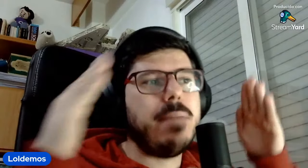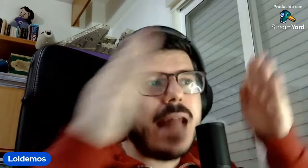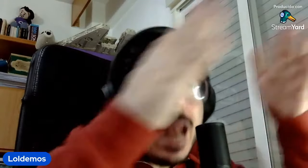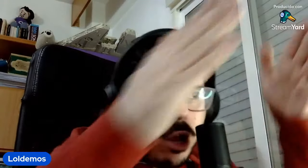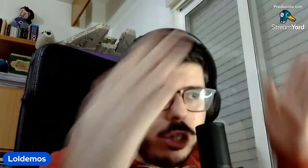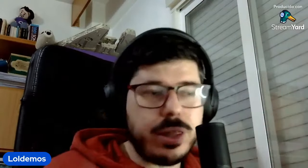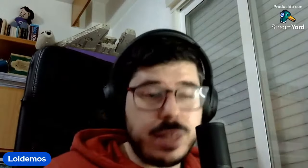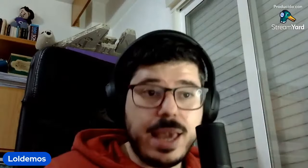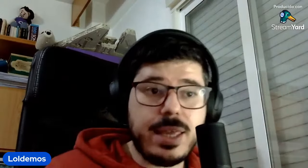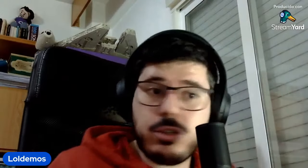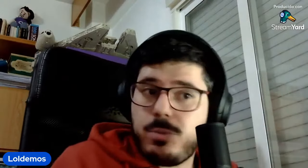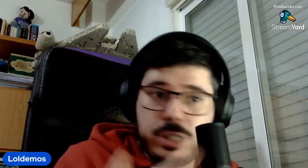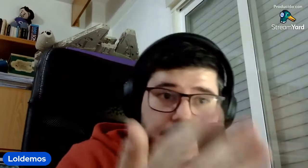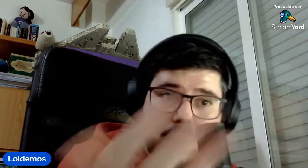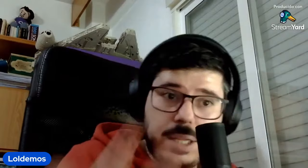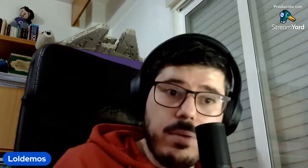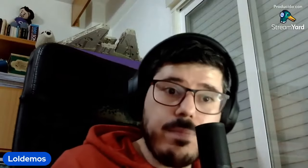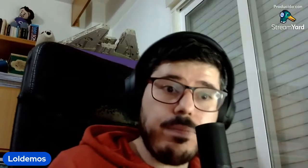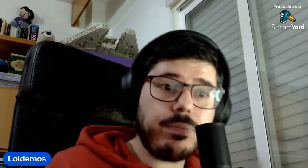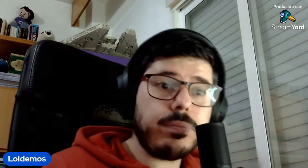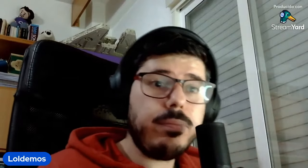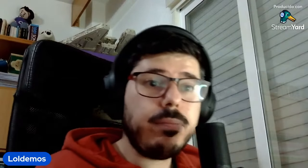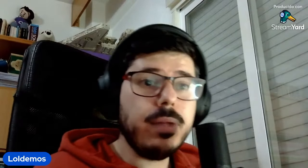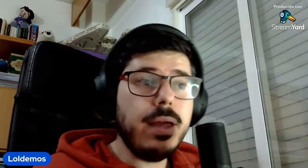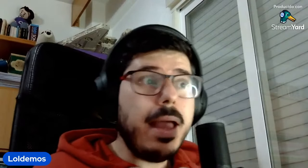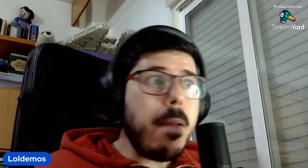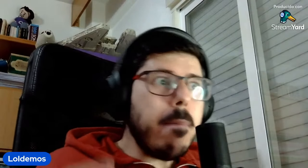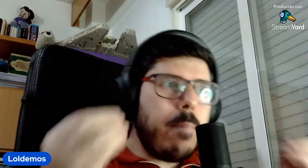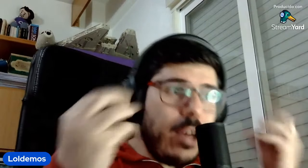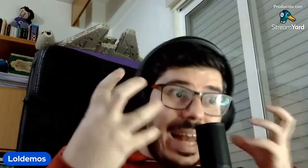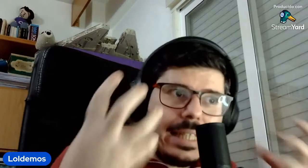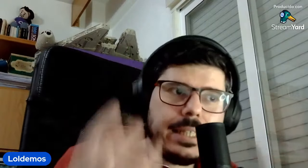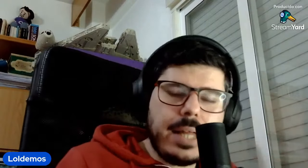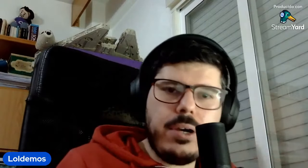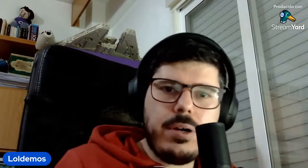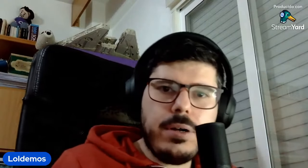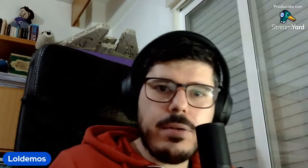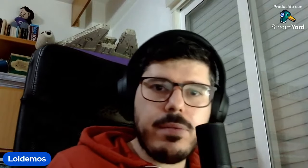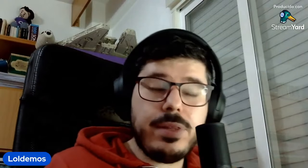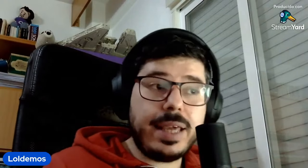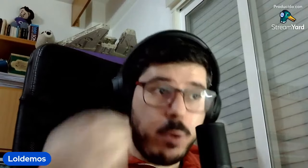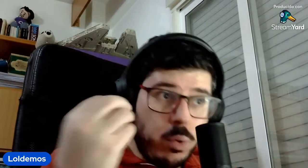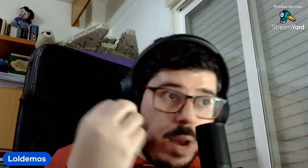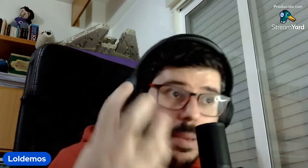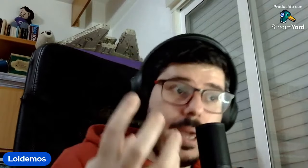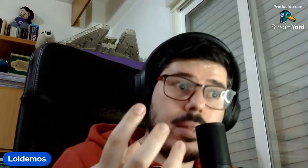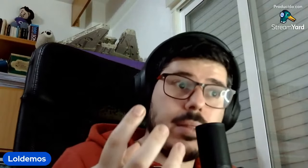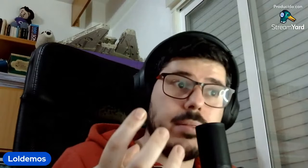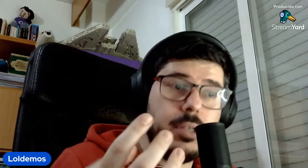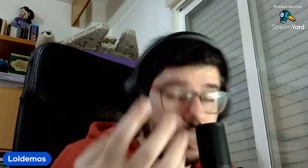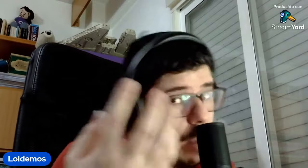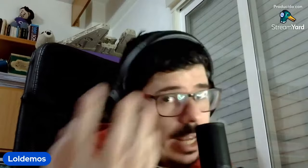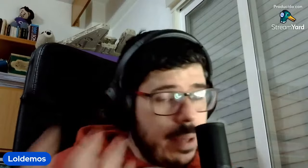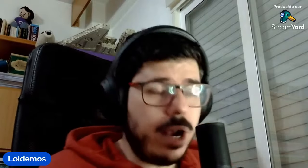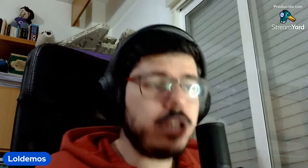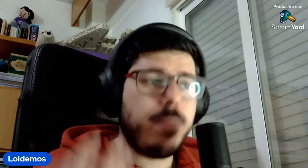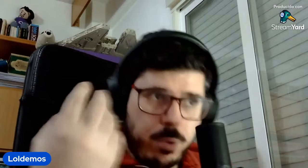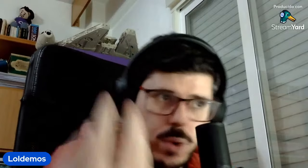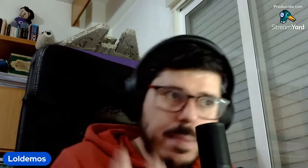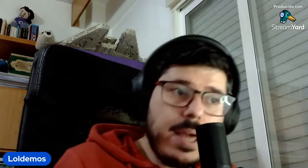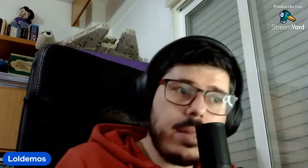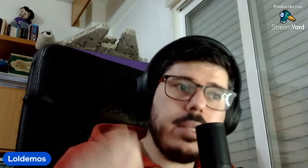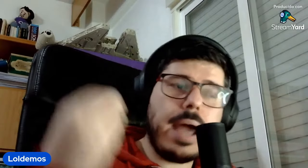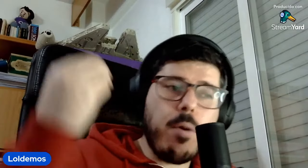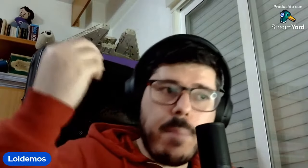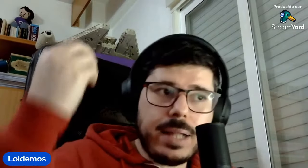encaminar el odio hacia ellas como se está haciendo pero da la sensación de que por una vez y no es la única vez que lo han hecho